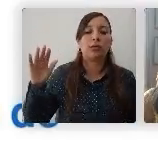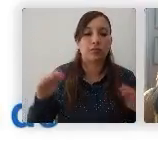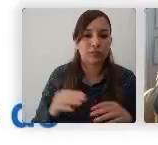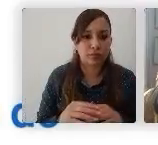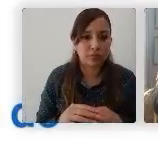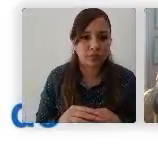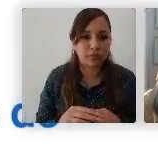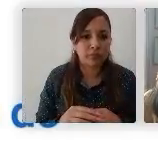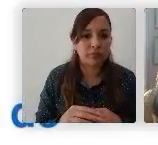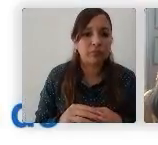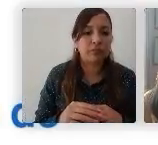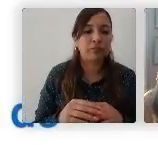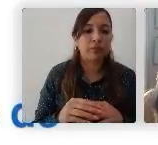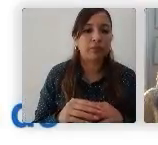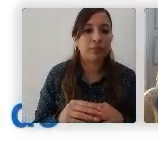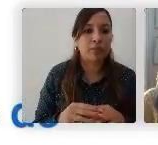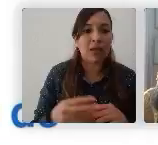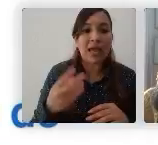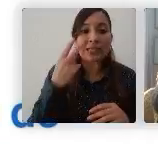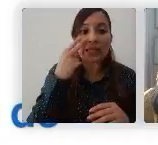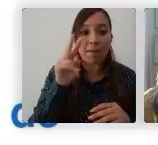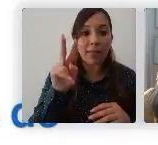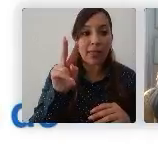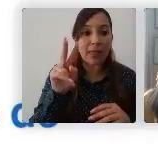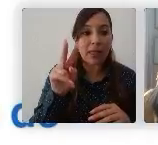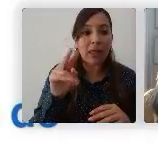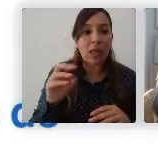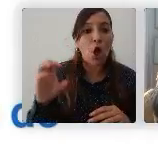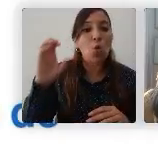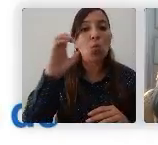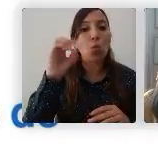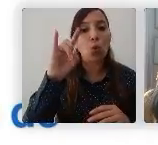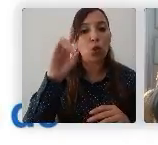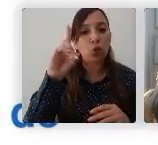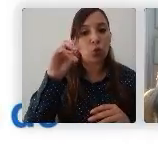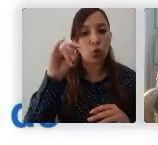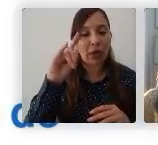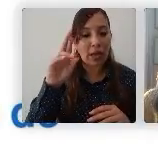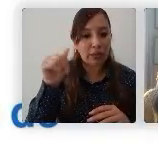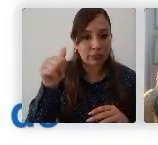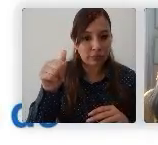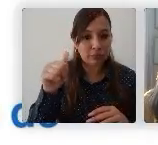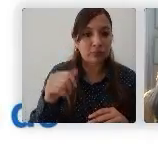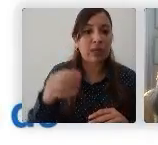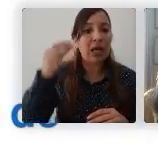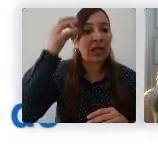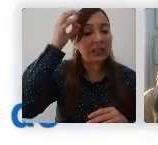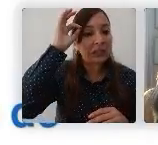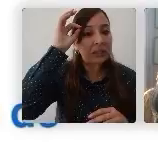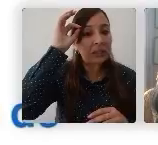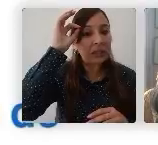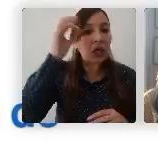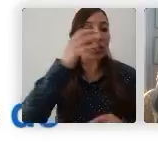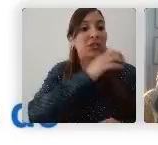destaca dentro de la nueva normalidad luego se habla también de la cultura entre los chilenos por ejemplo